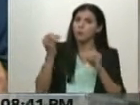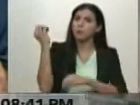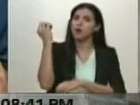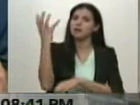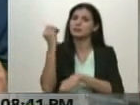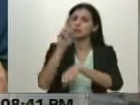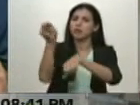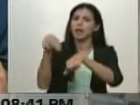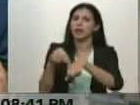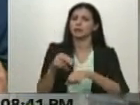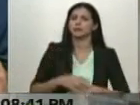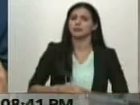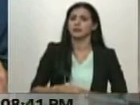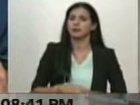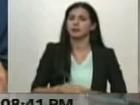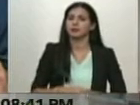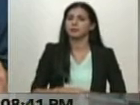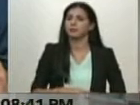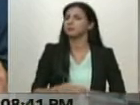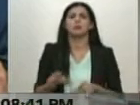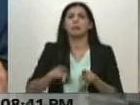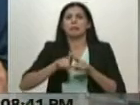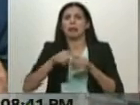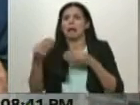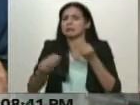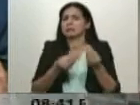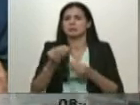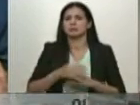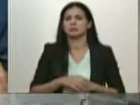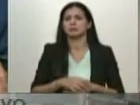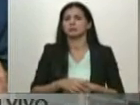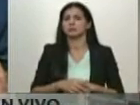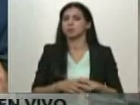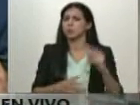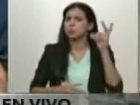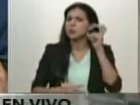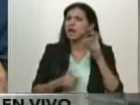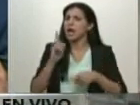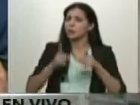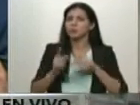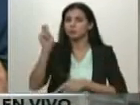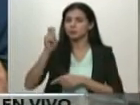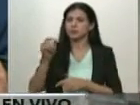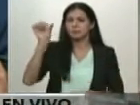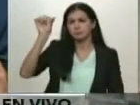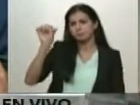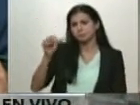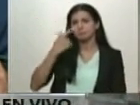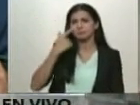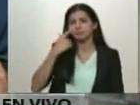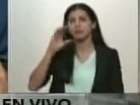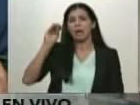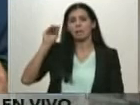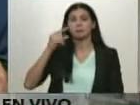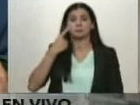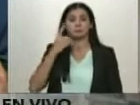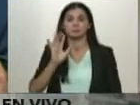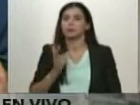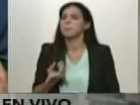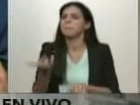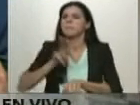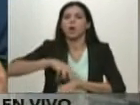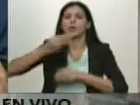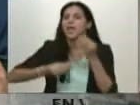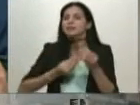Nacional. Bueno, entrado en una onda como, no sé, ahí escuchábamos a algunos diputados hablando. Pero lo peor que ha hecho la